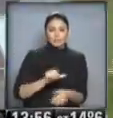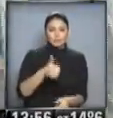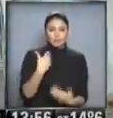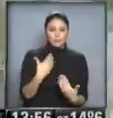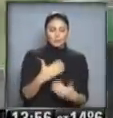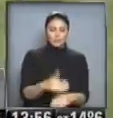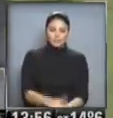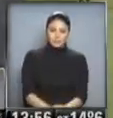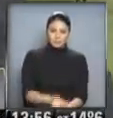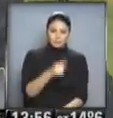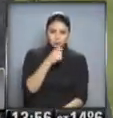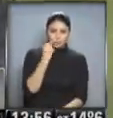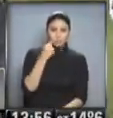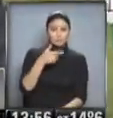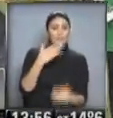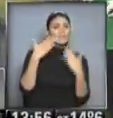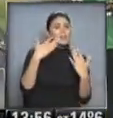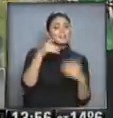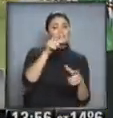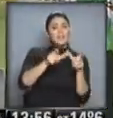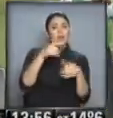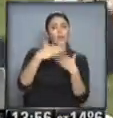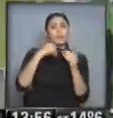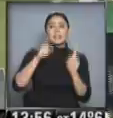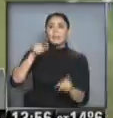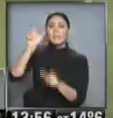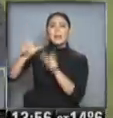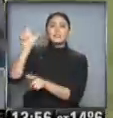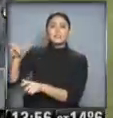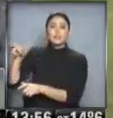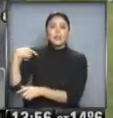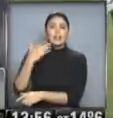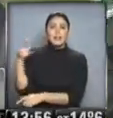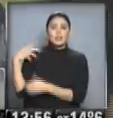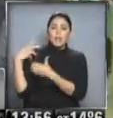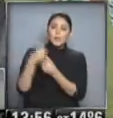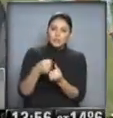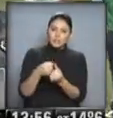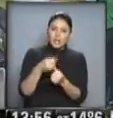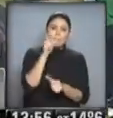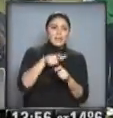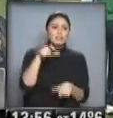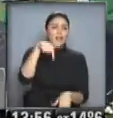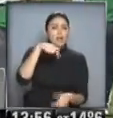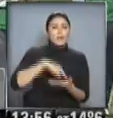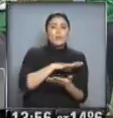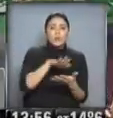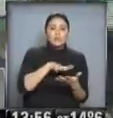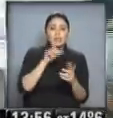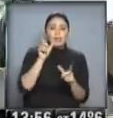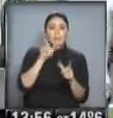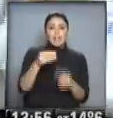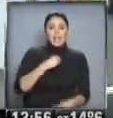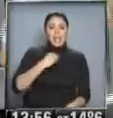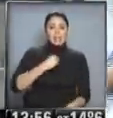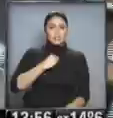que quiero felicitar a los muchachos en primer lugar y después a la gente por apoyarnos, a la gente que está en Buenos Aires. Para el hincha de Vélez fue un